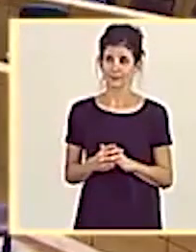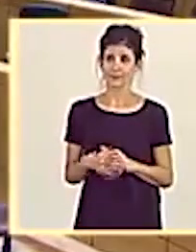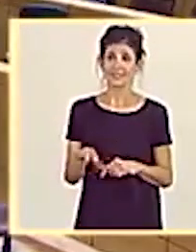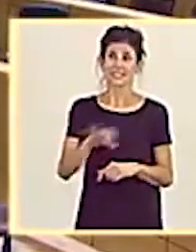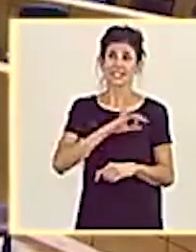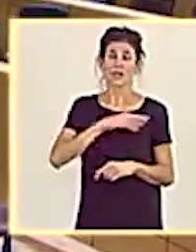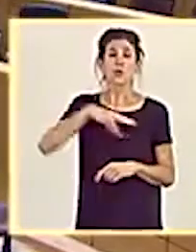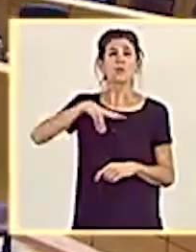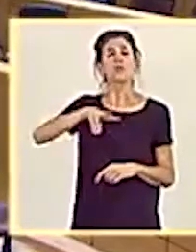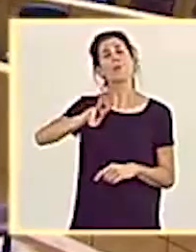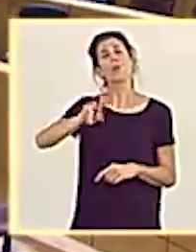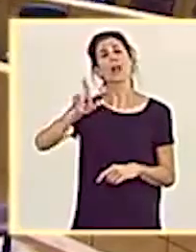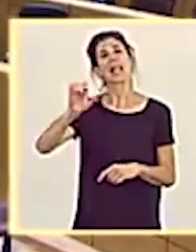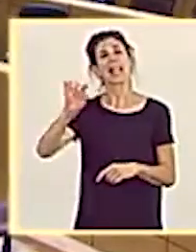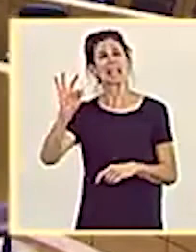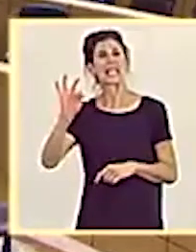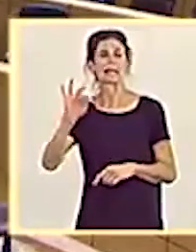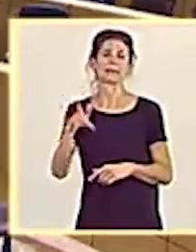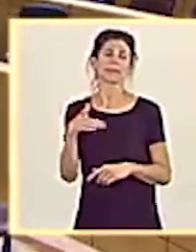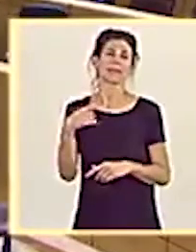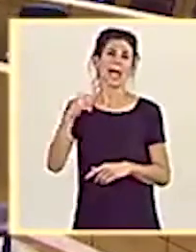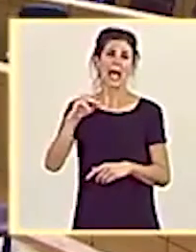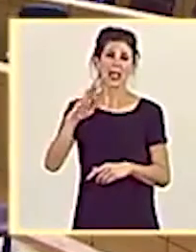Senador Mulet García.